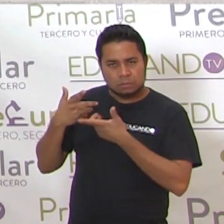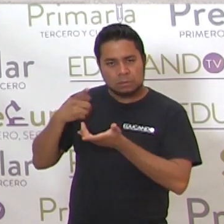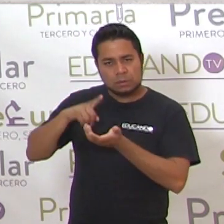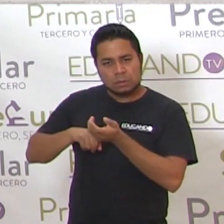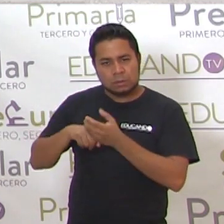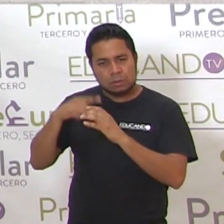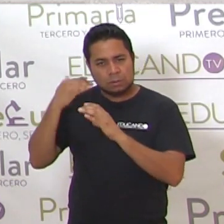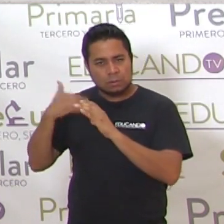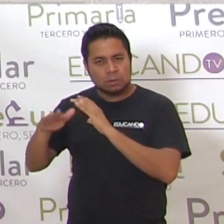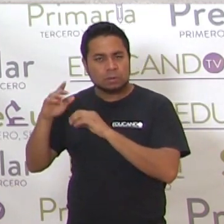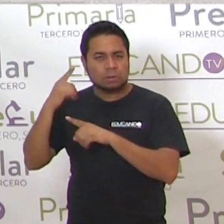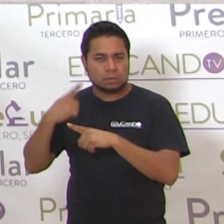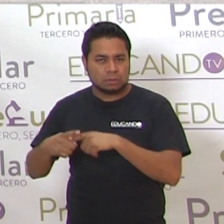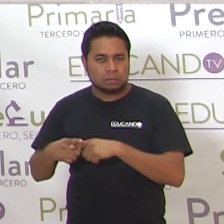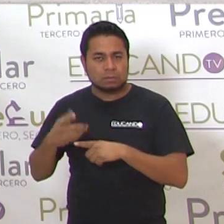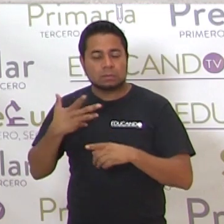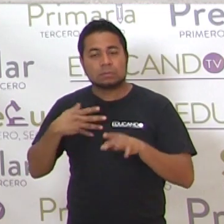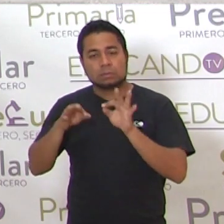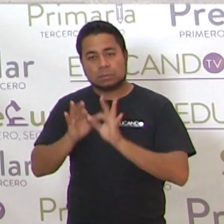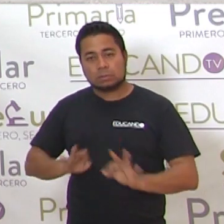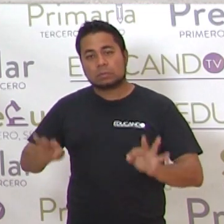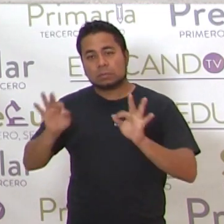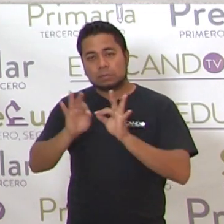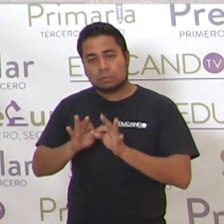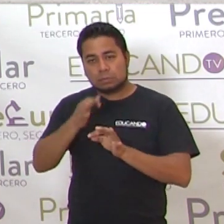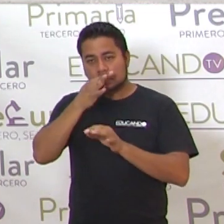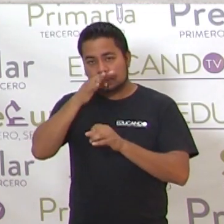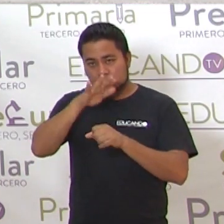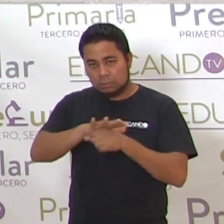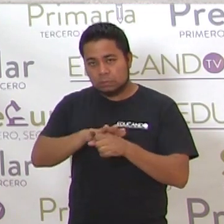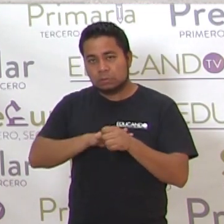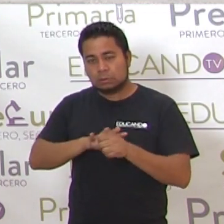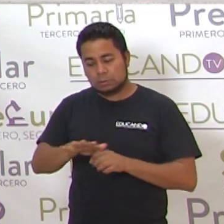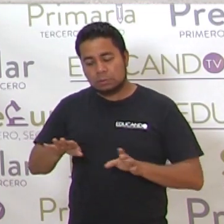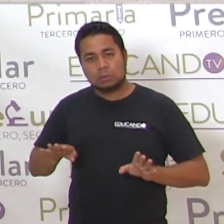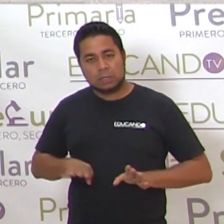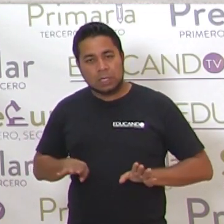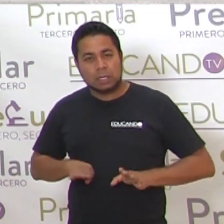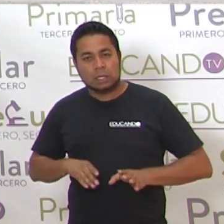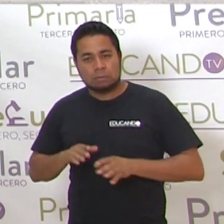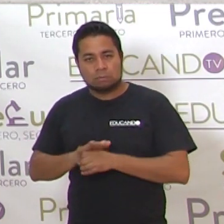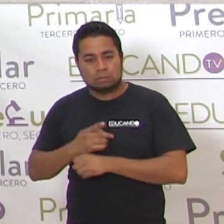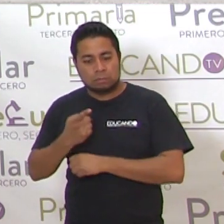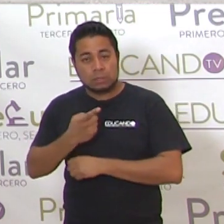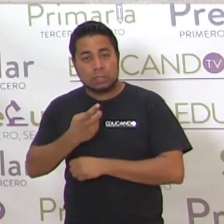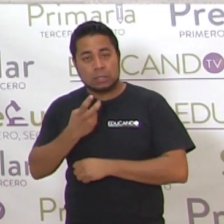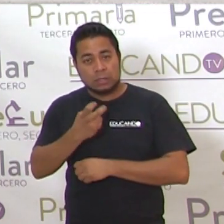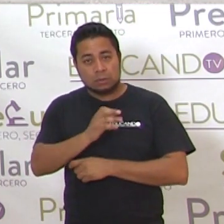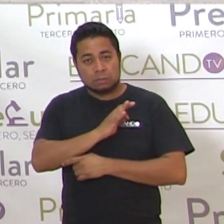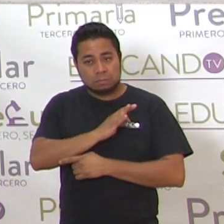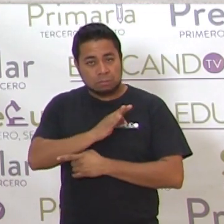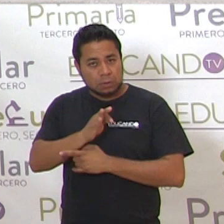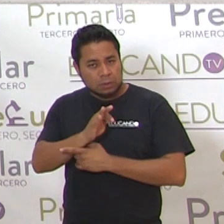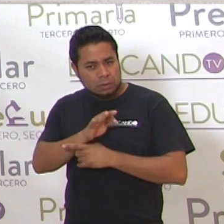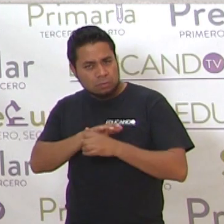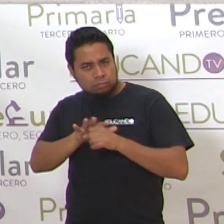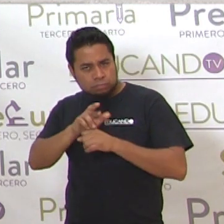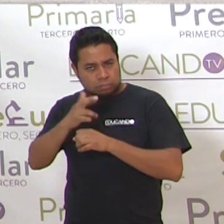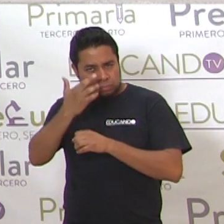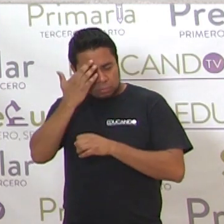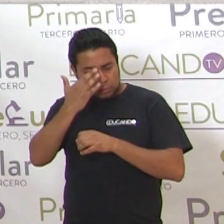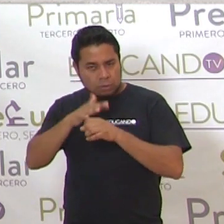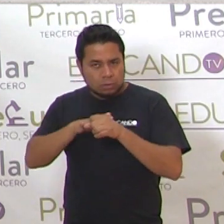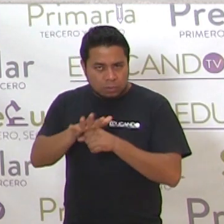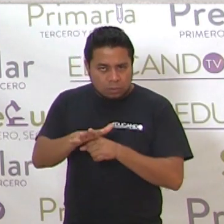electrónica es muy importante definir estas características porque esto te va a permitir reconocer el